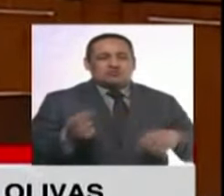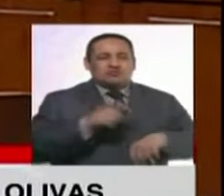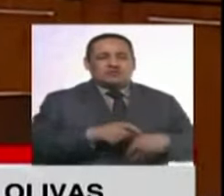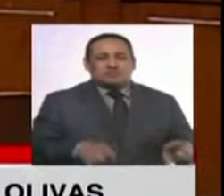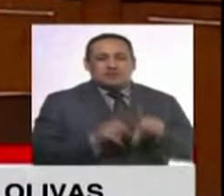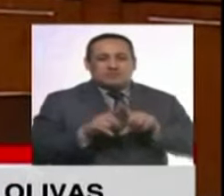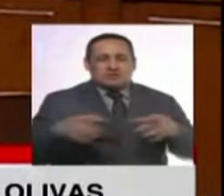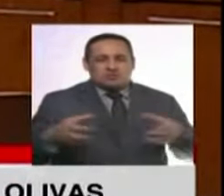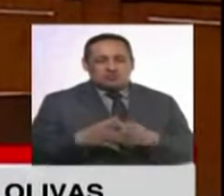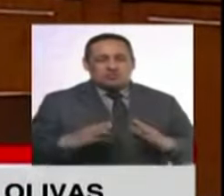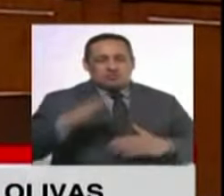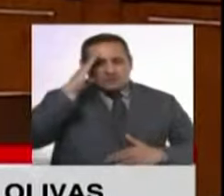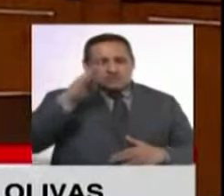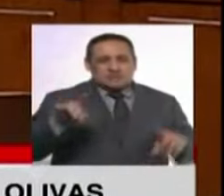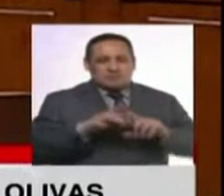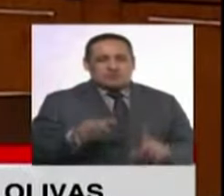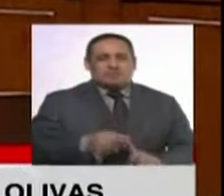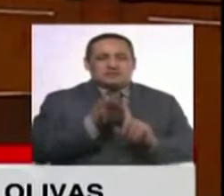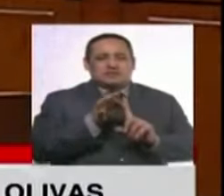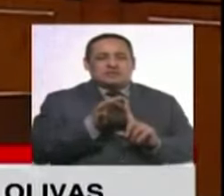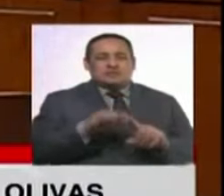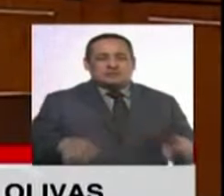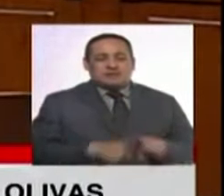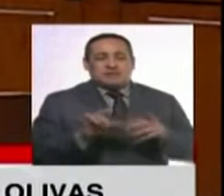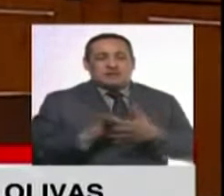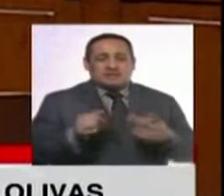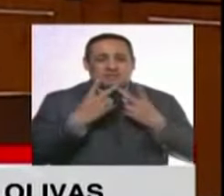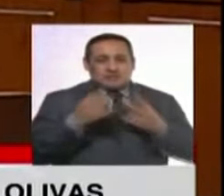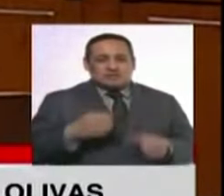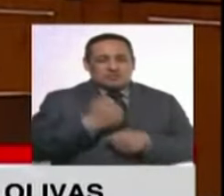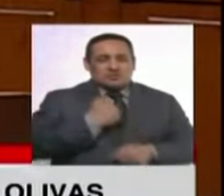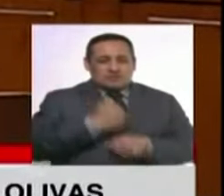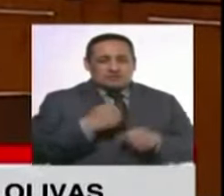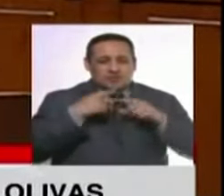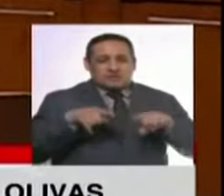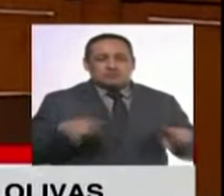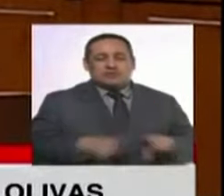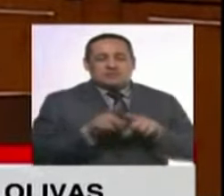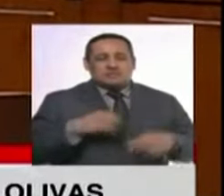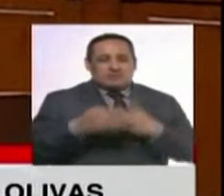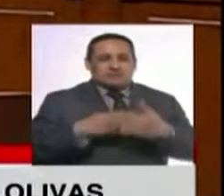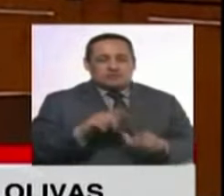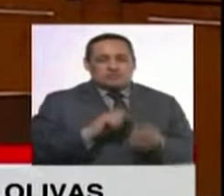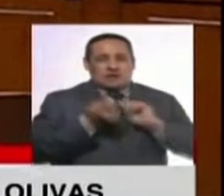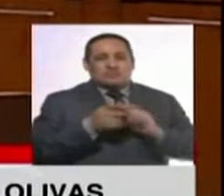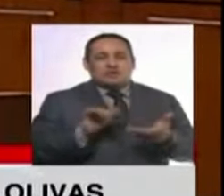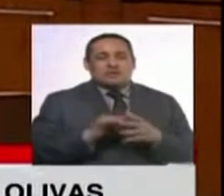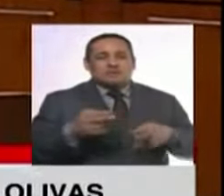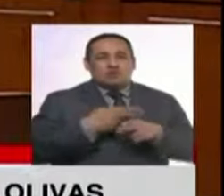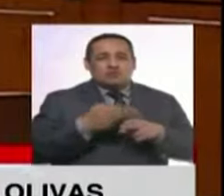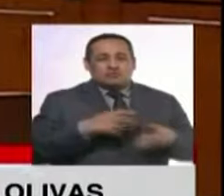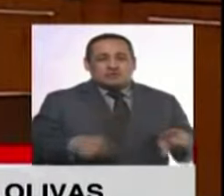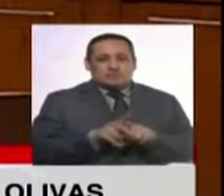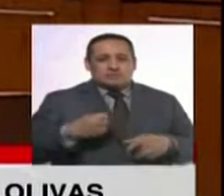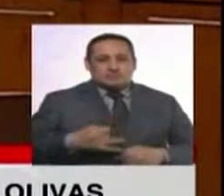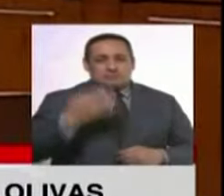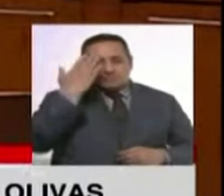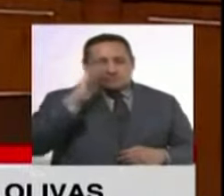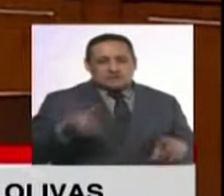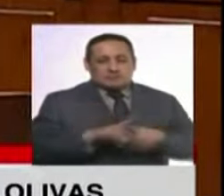los lugares de la comisarías O unidades especializadas ya También estamos trabajando en esto y ya se va a hacer un cambio que en próximos días